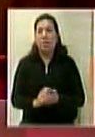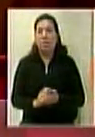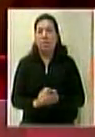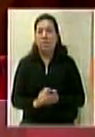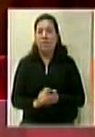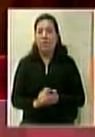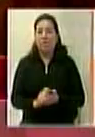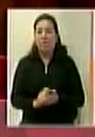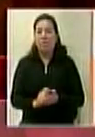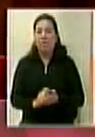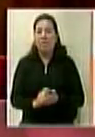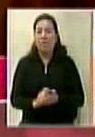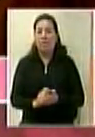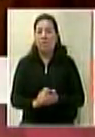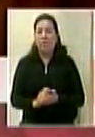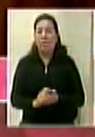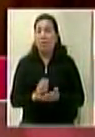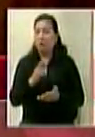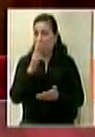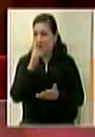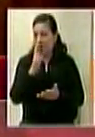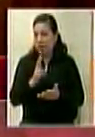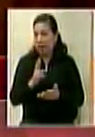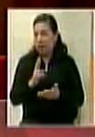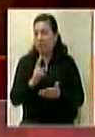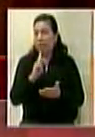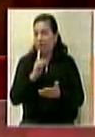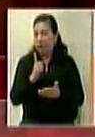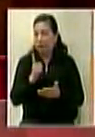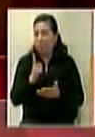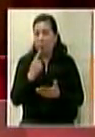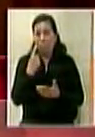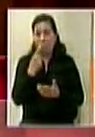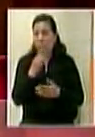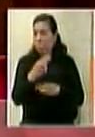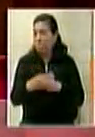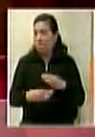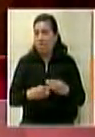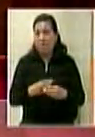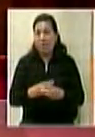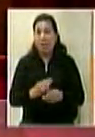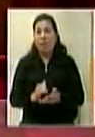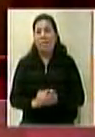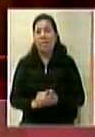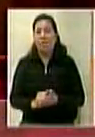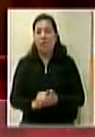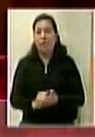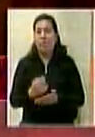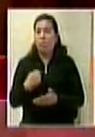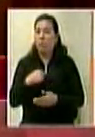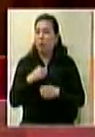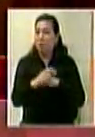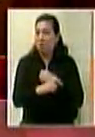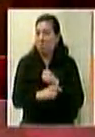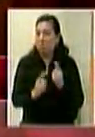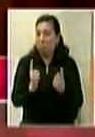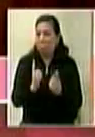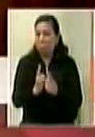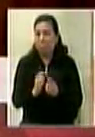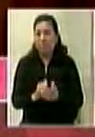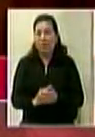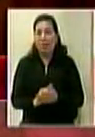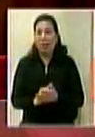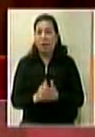positivo. Los peruanos estamos en los ojos del mundo. Nuestro país se encuentra dentro de los